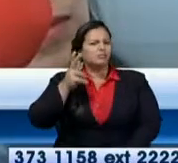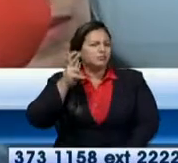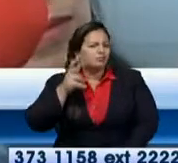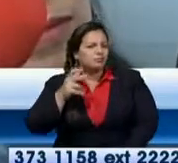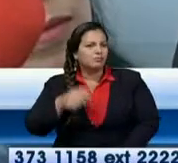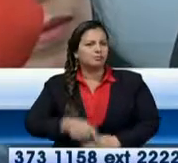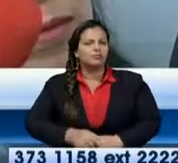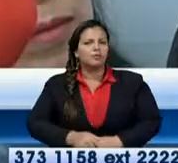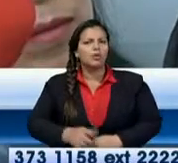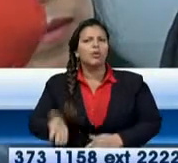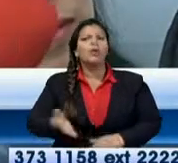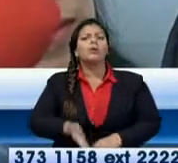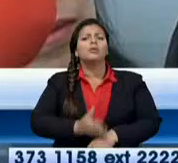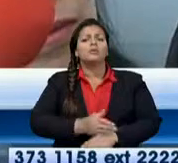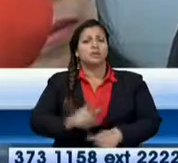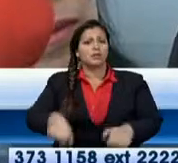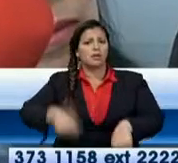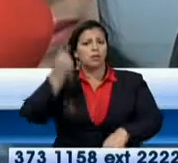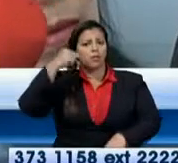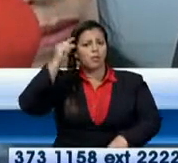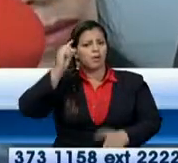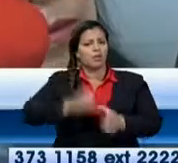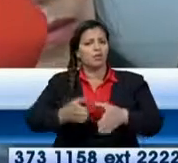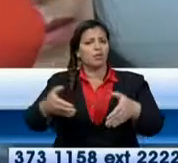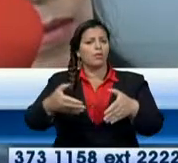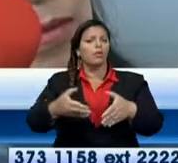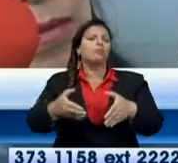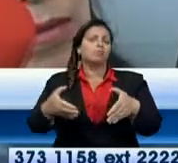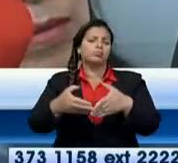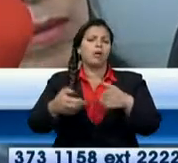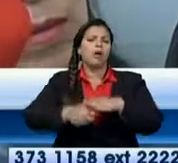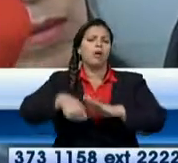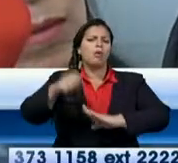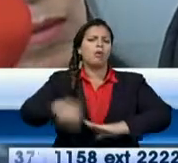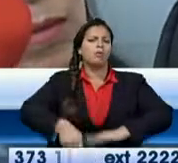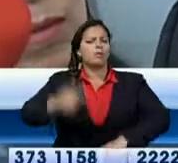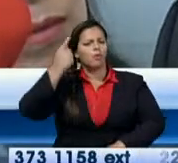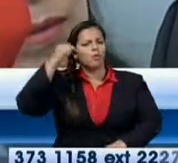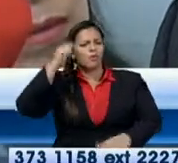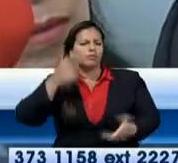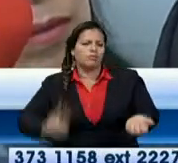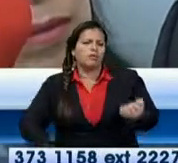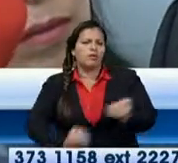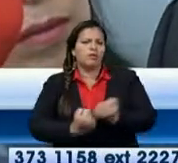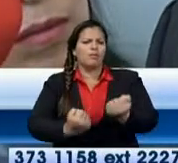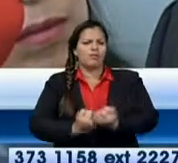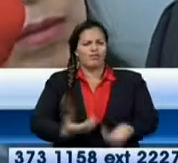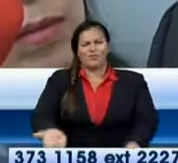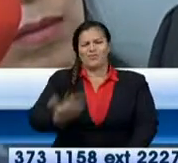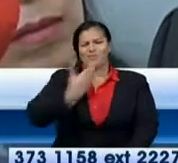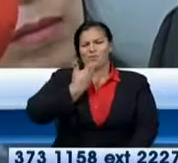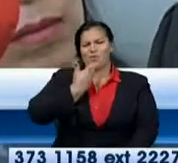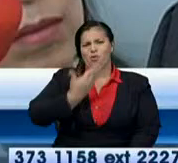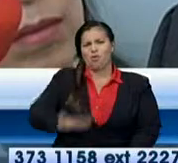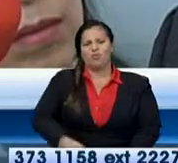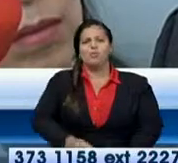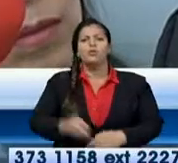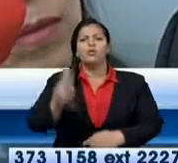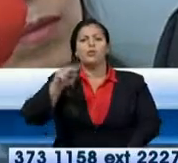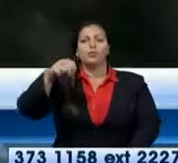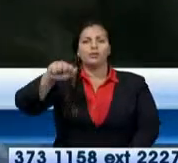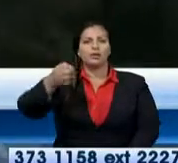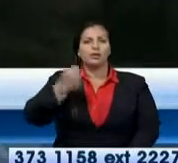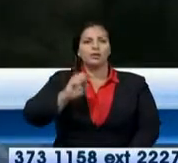las cortes donde el gobierno tiene influencia, pues, o en las cortes regionales, muchas de las cuales ni hay. O sea, no hay corte en UNASUR, no hay corte en la